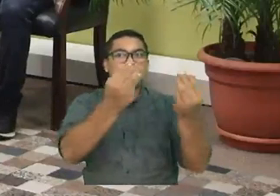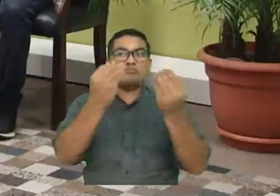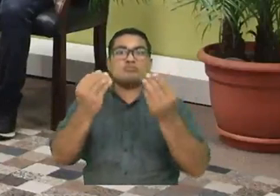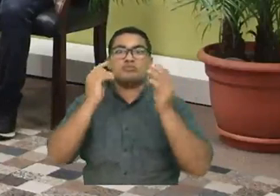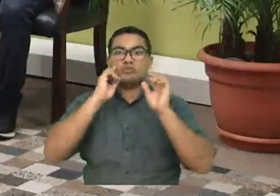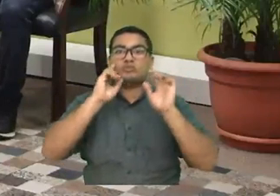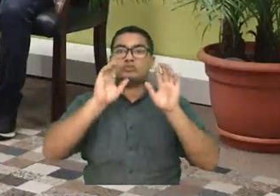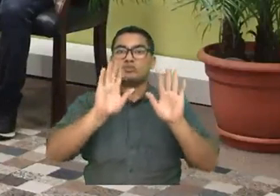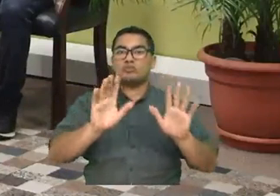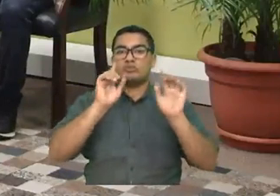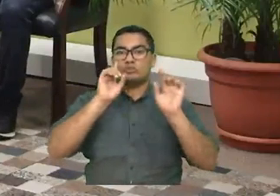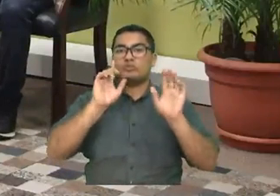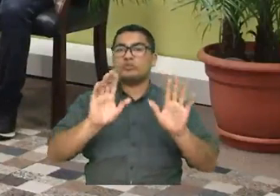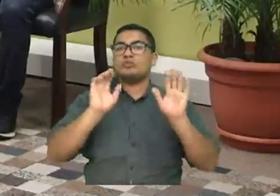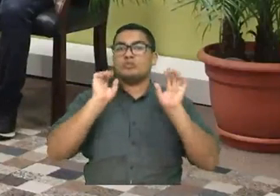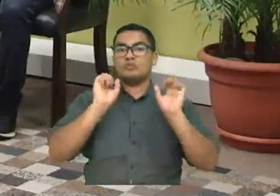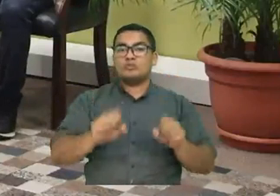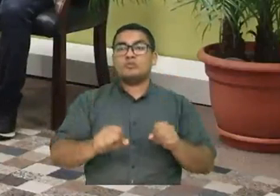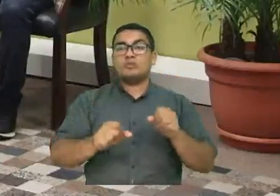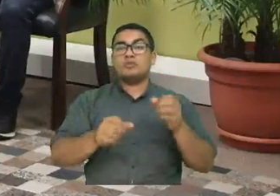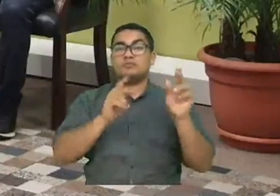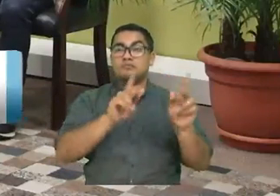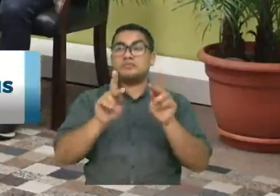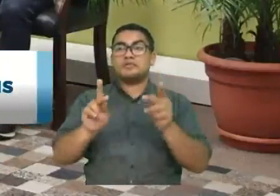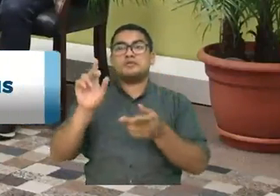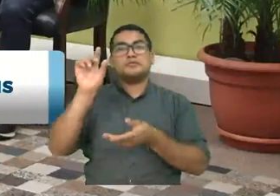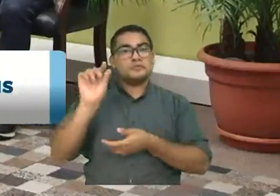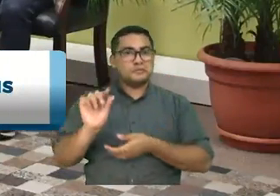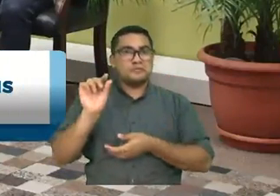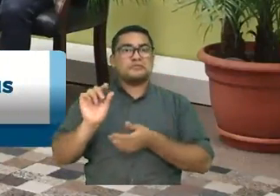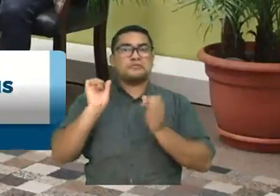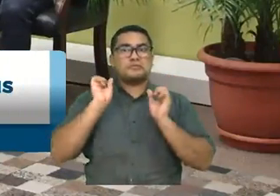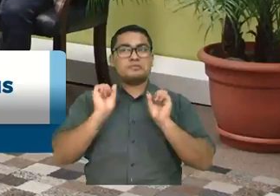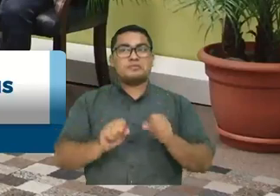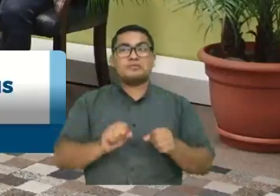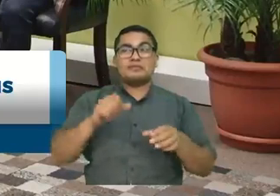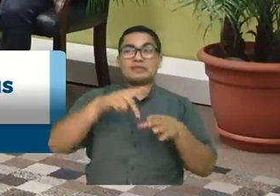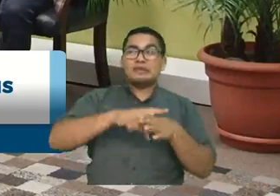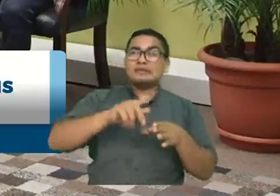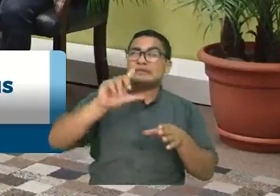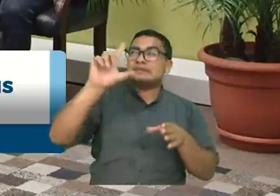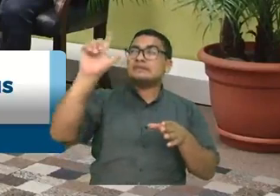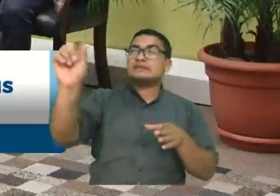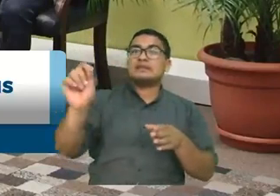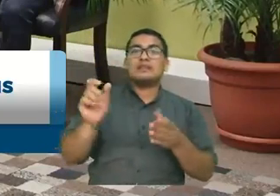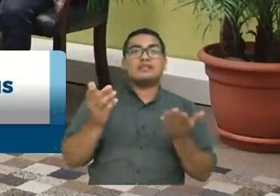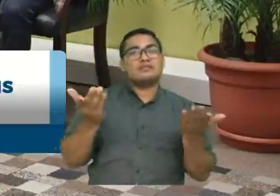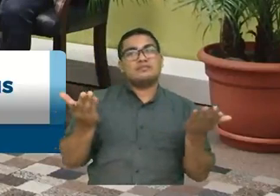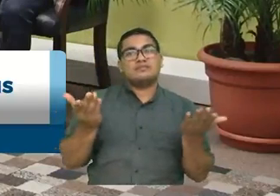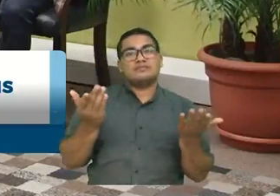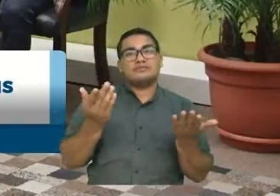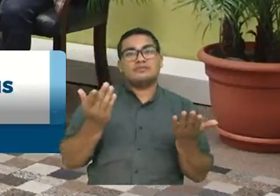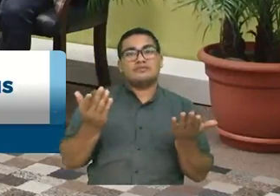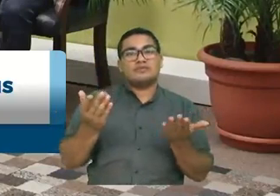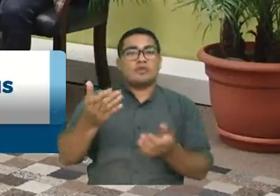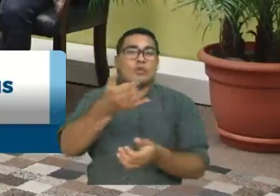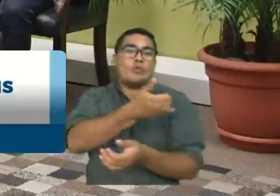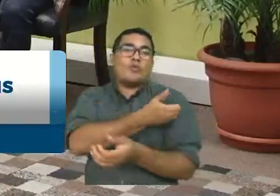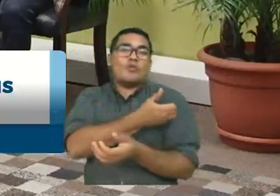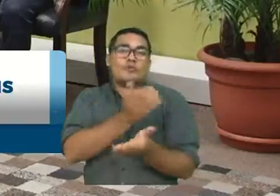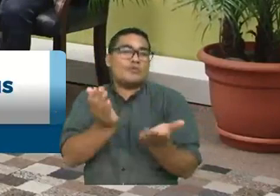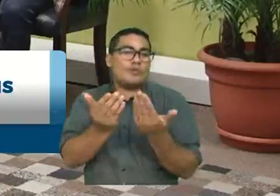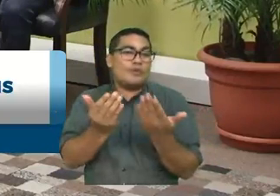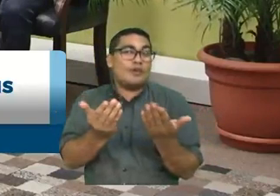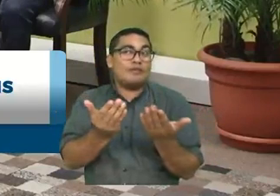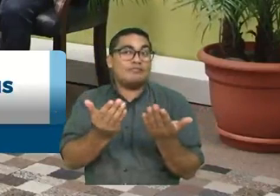hay. Y por eso pueden disminuir los casos. En el caso que pasa en la zona rural, donde cada vez miramos que está creciendo la